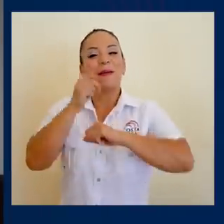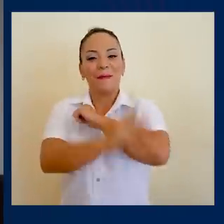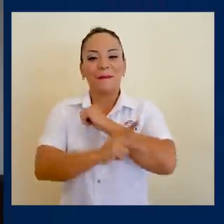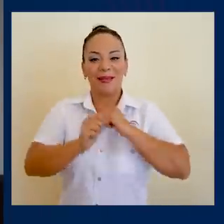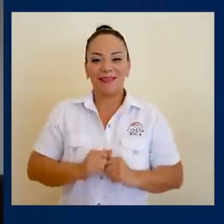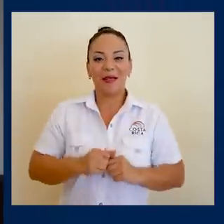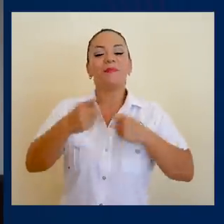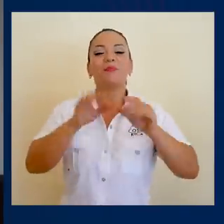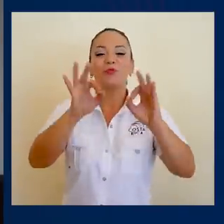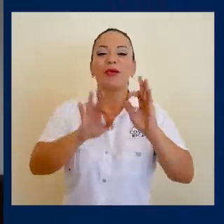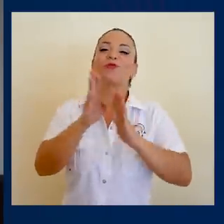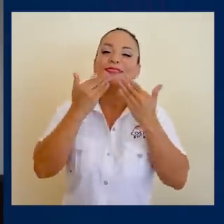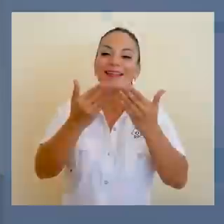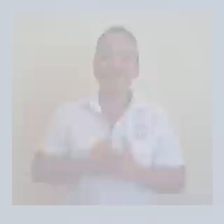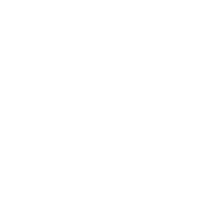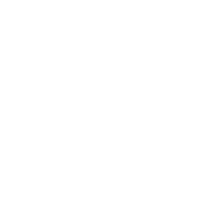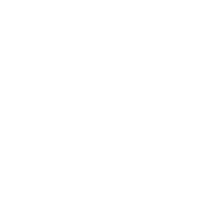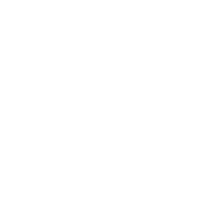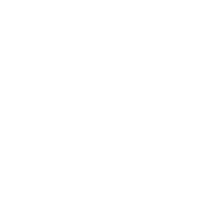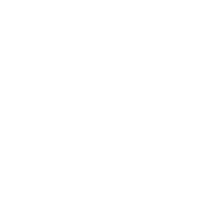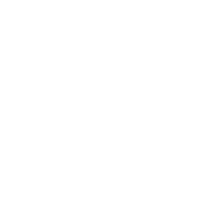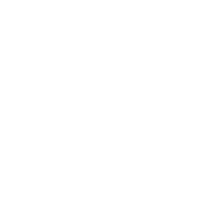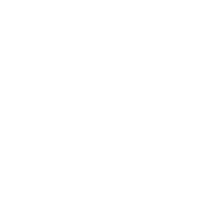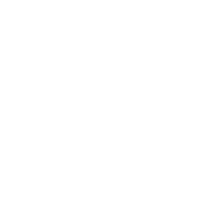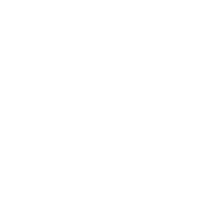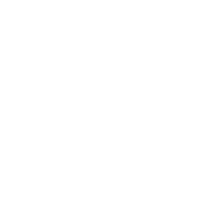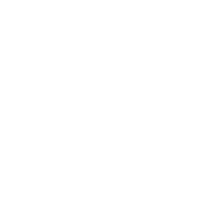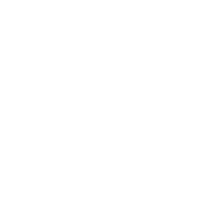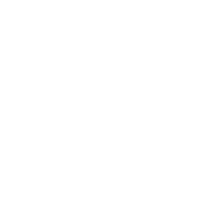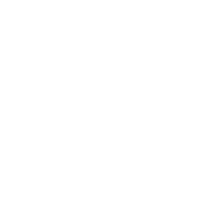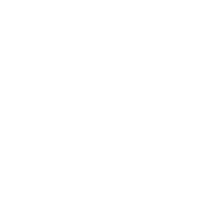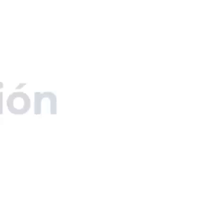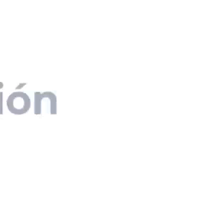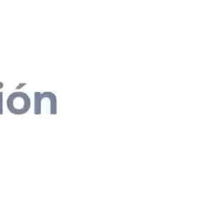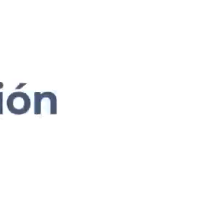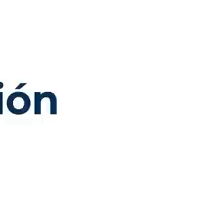patria. Vamos bien. Muchísimas gracias. Costa Rica tiene un firme